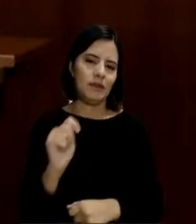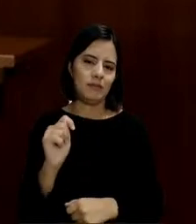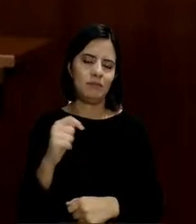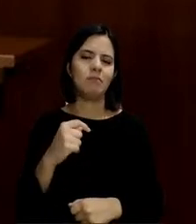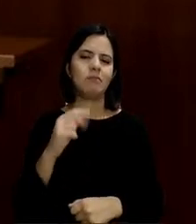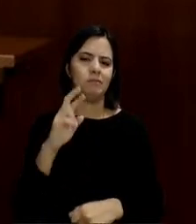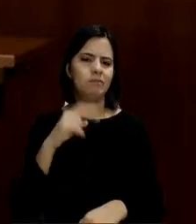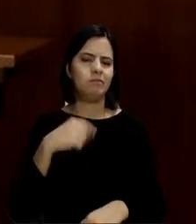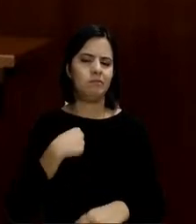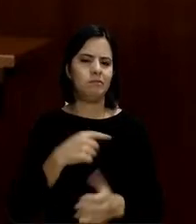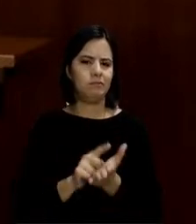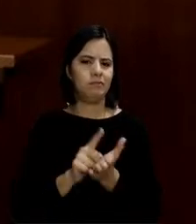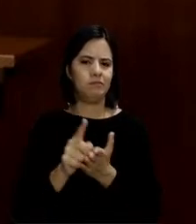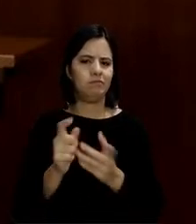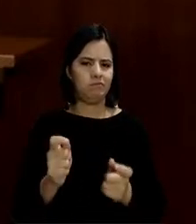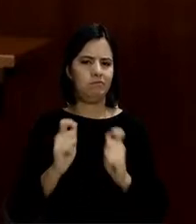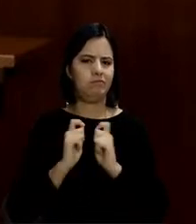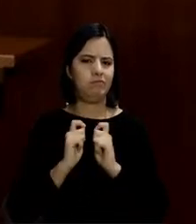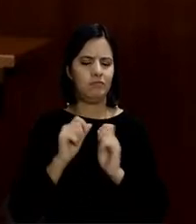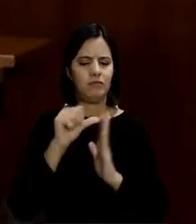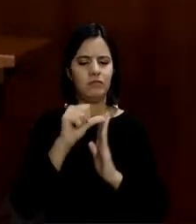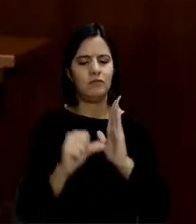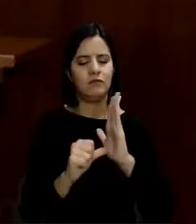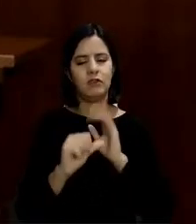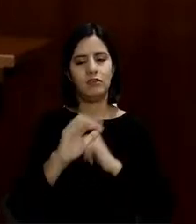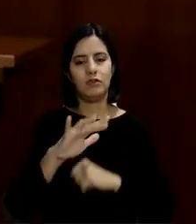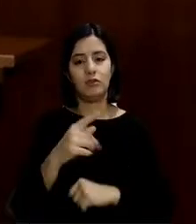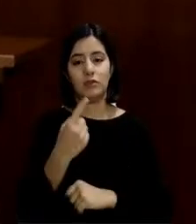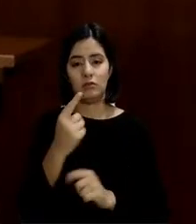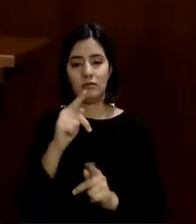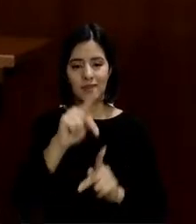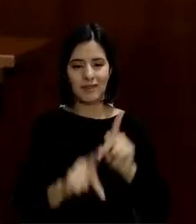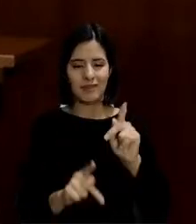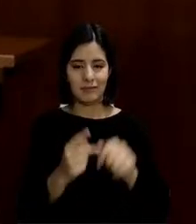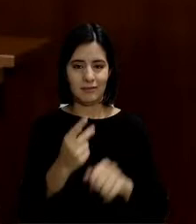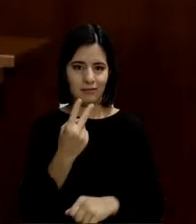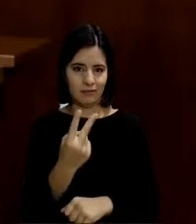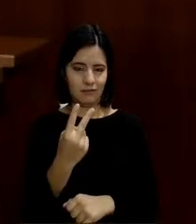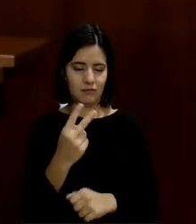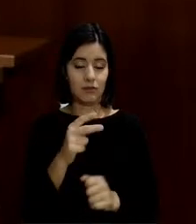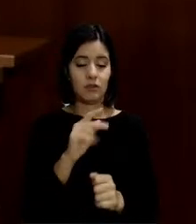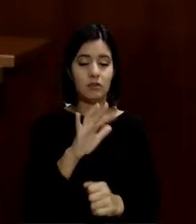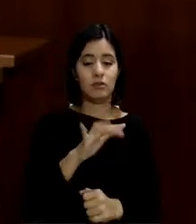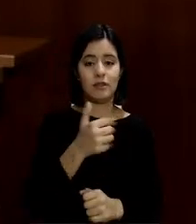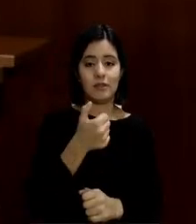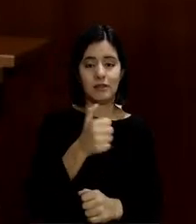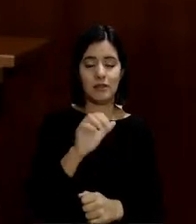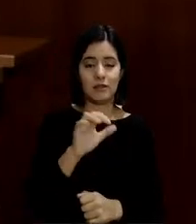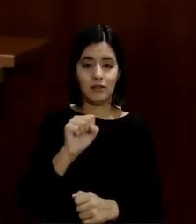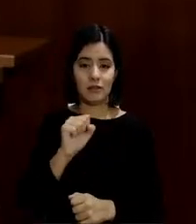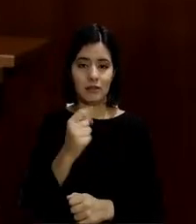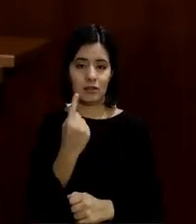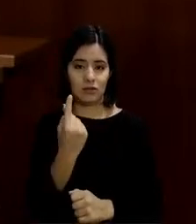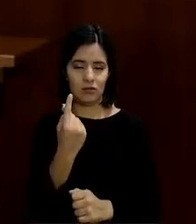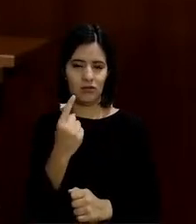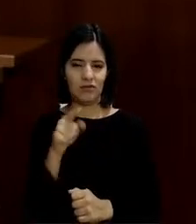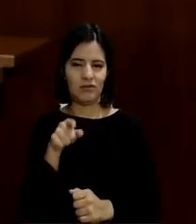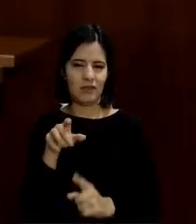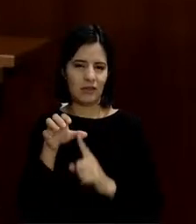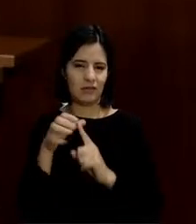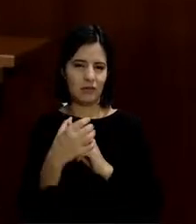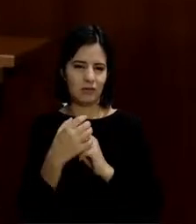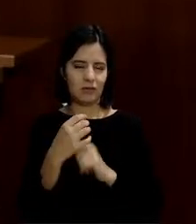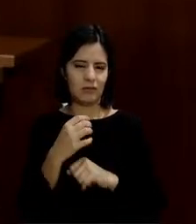confiere lo dispuesto en el artículo 51, fracción 2, 56 y 61 de la Constitución